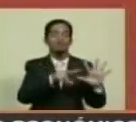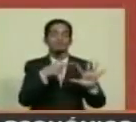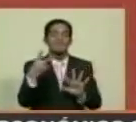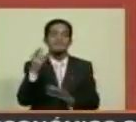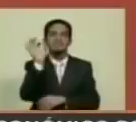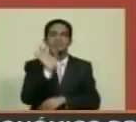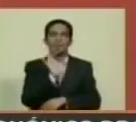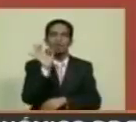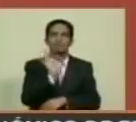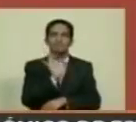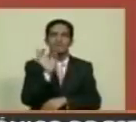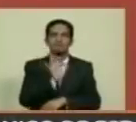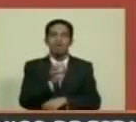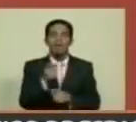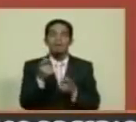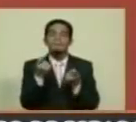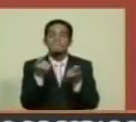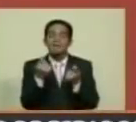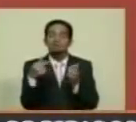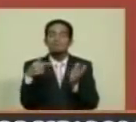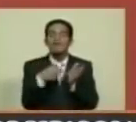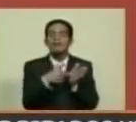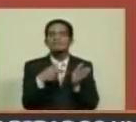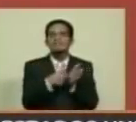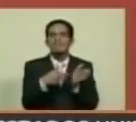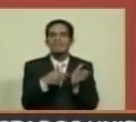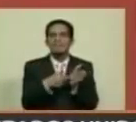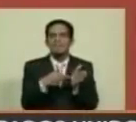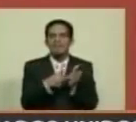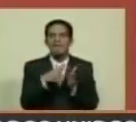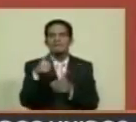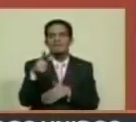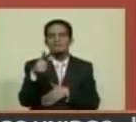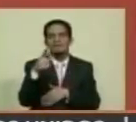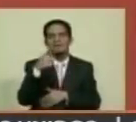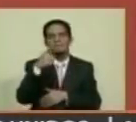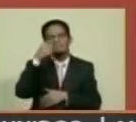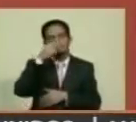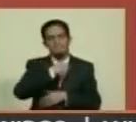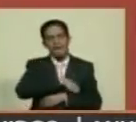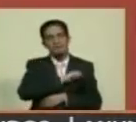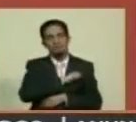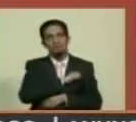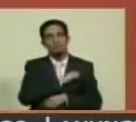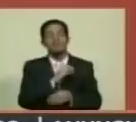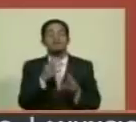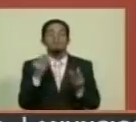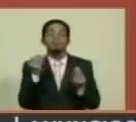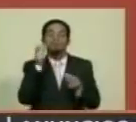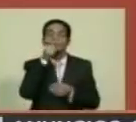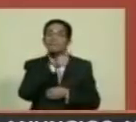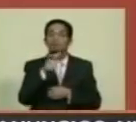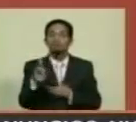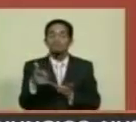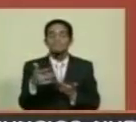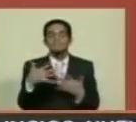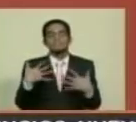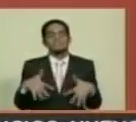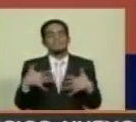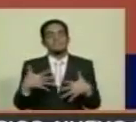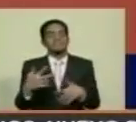17% el precio de los alquileres y de los inmuebles en Salamanca, y muchos españoles han tenido que mudarse